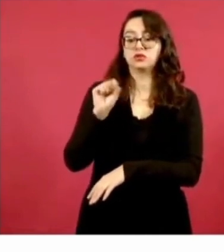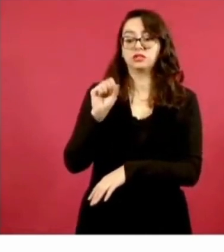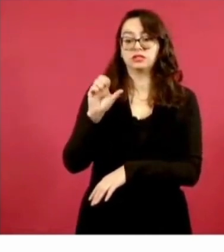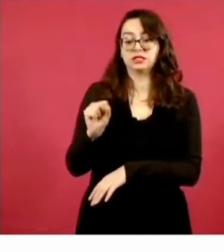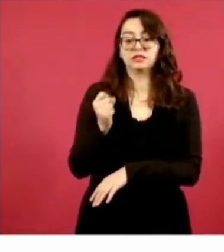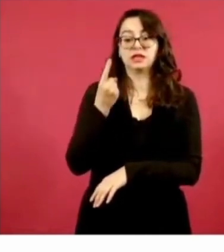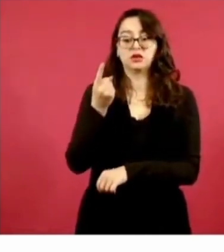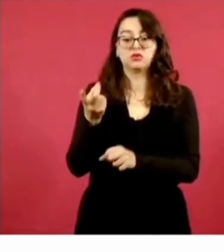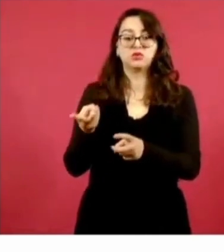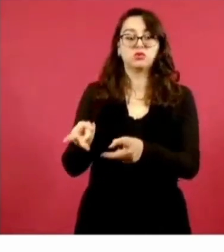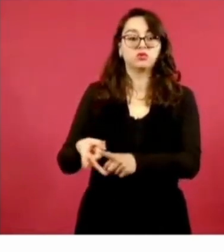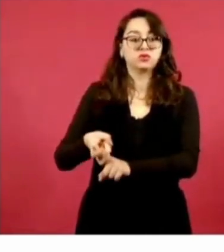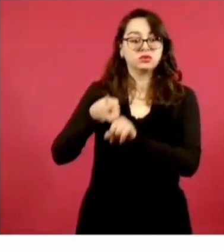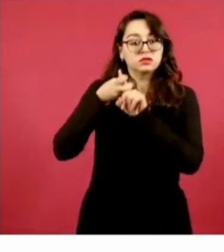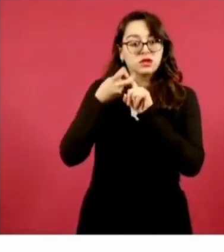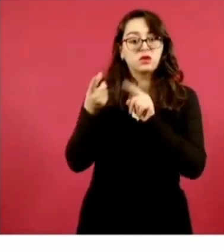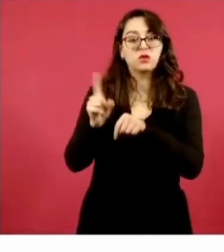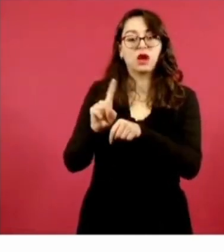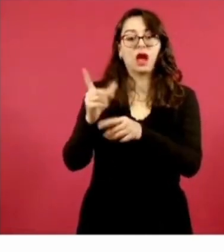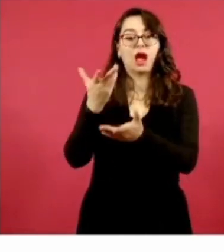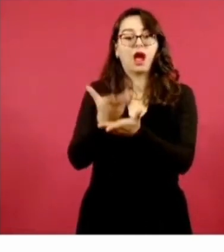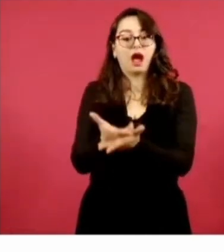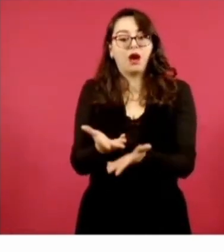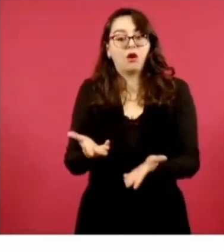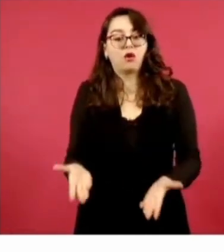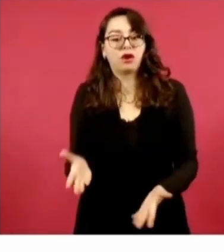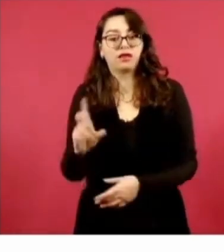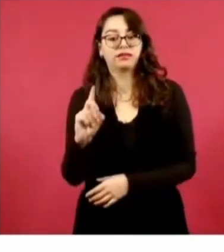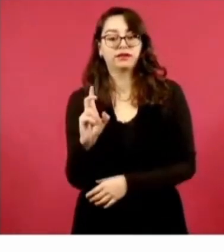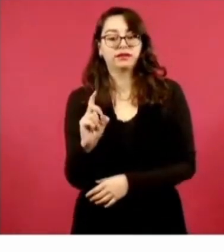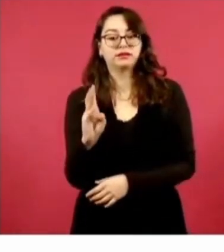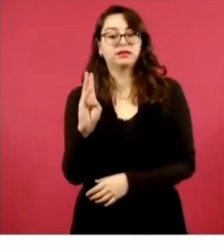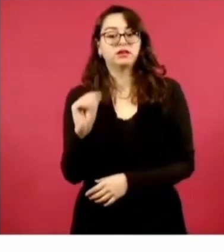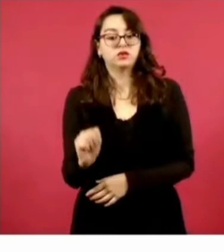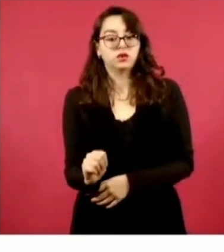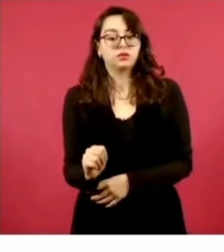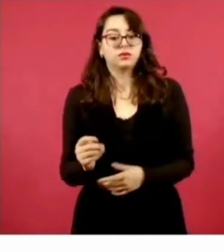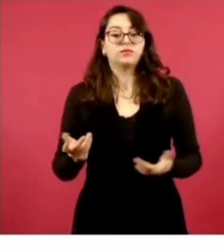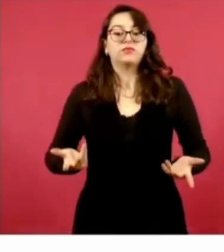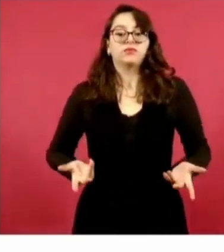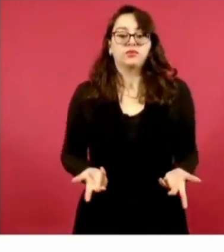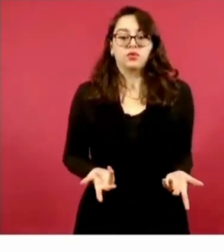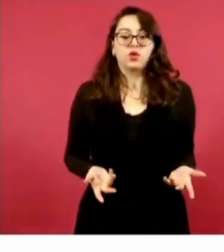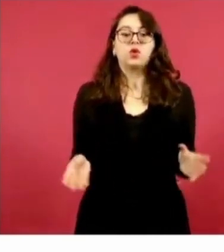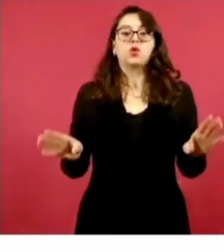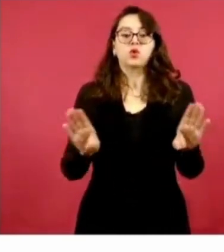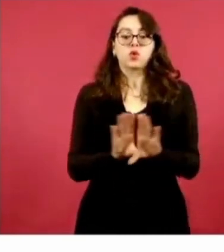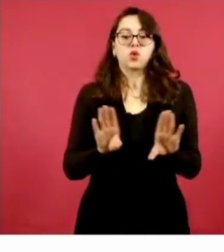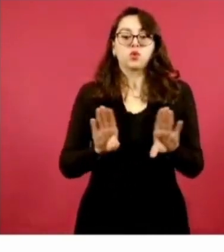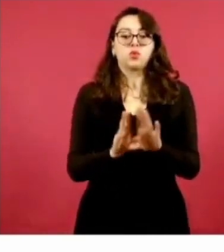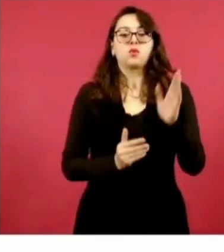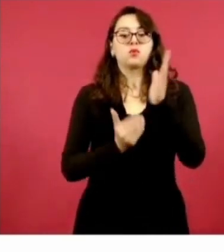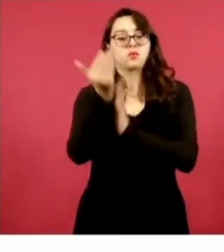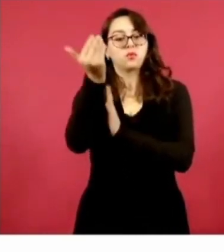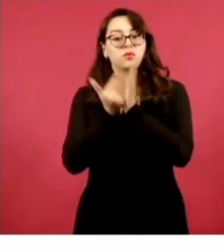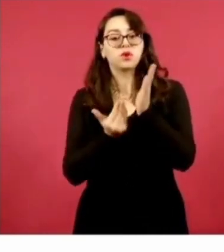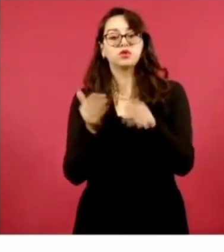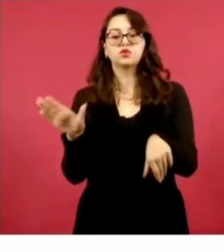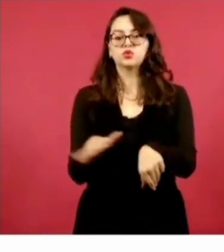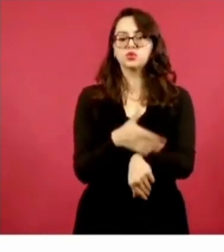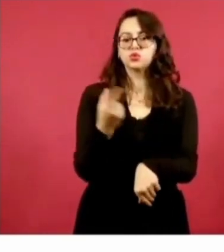adelante eh Por qué cómo se han bajado este delitos Obviamente con la detención